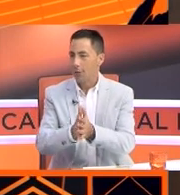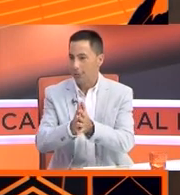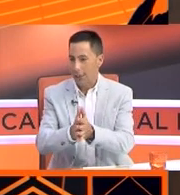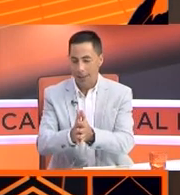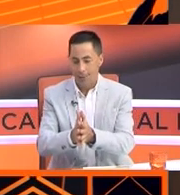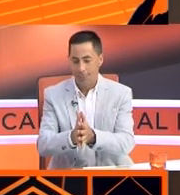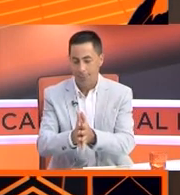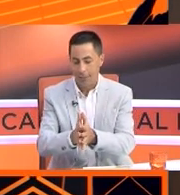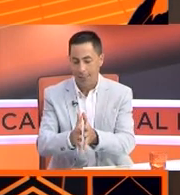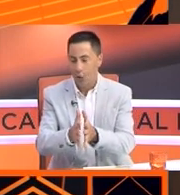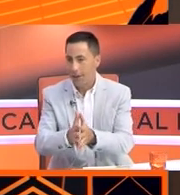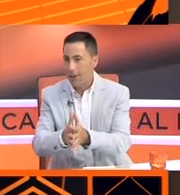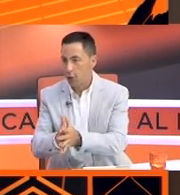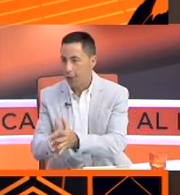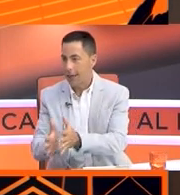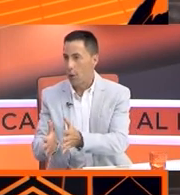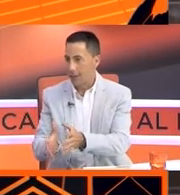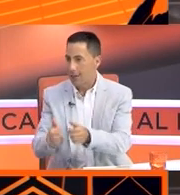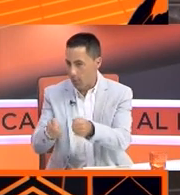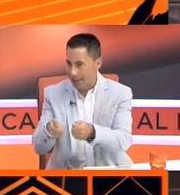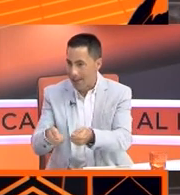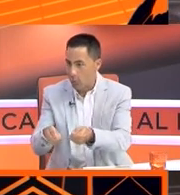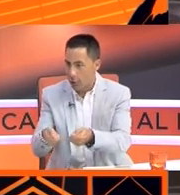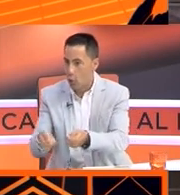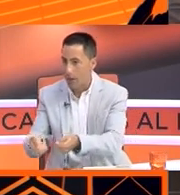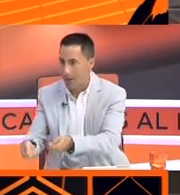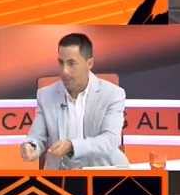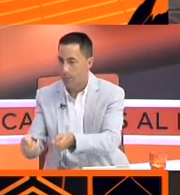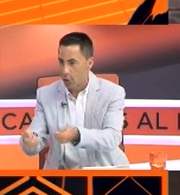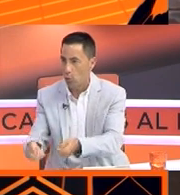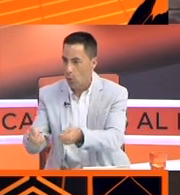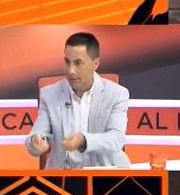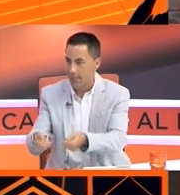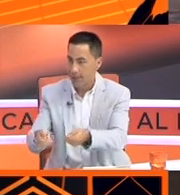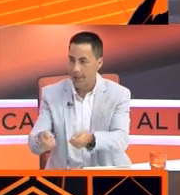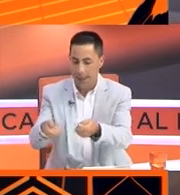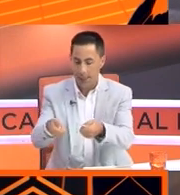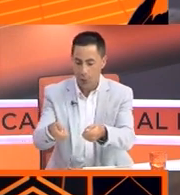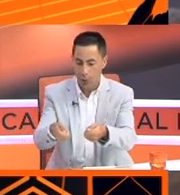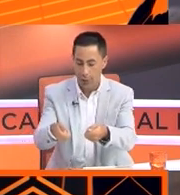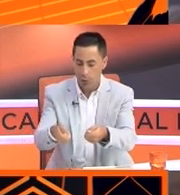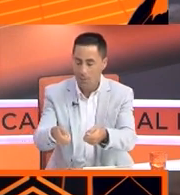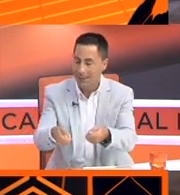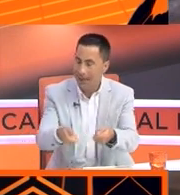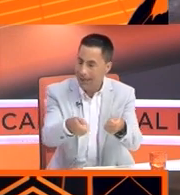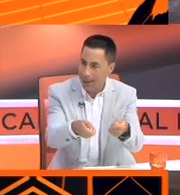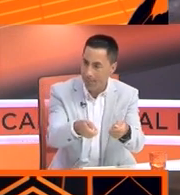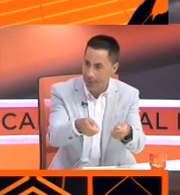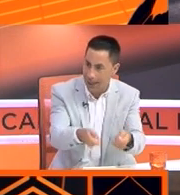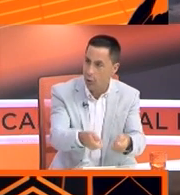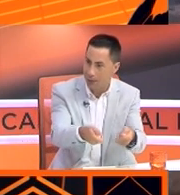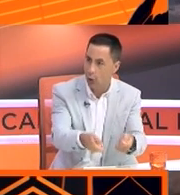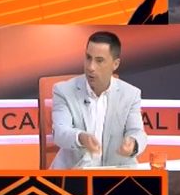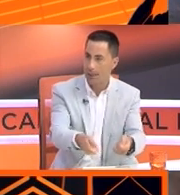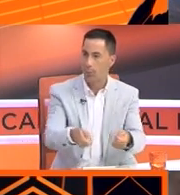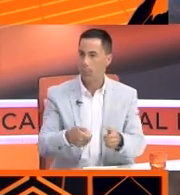caso, se haga esas contradicciones que han quedado patentes porque se ha demostrado documentalmente por esos WhatsApp, esos mensajes que ha